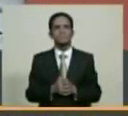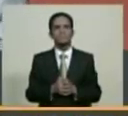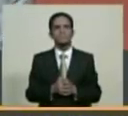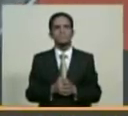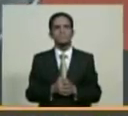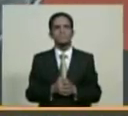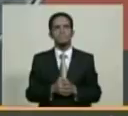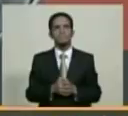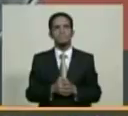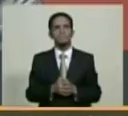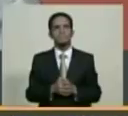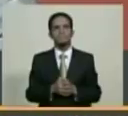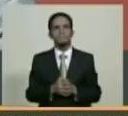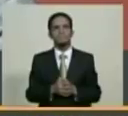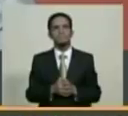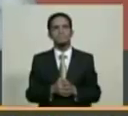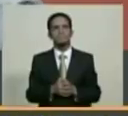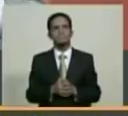eso,